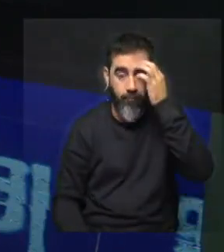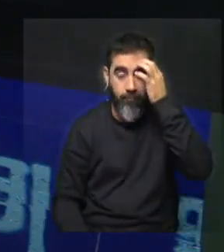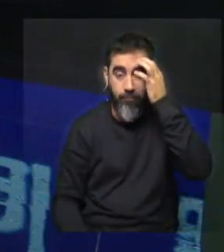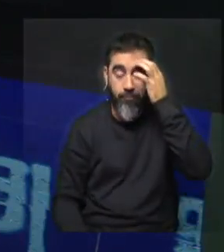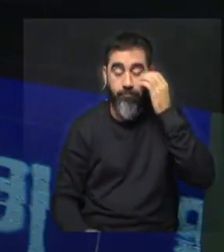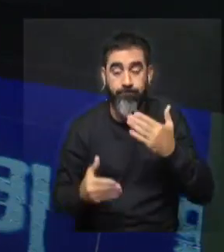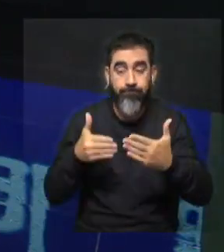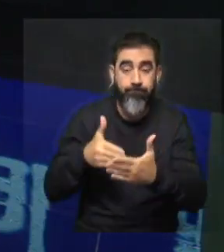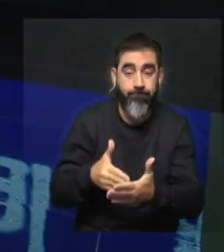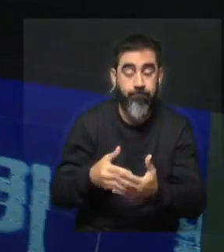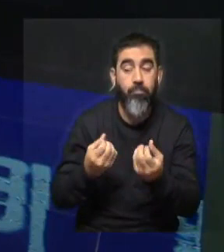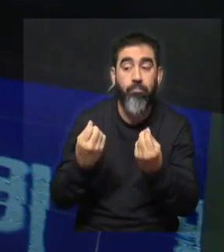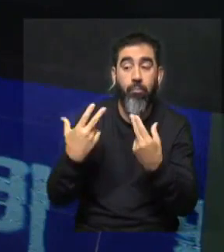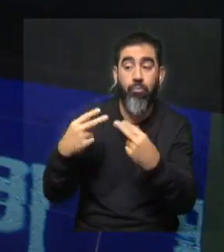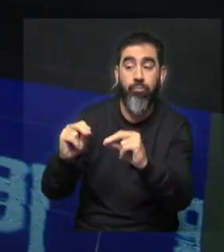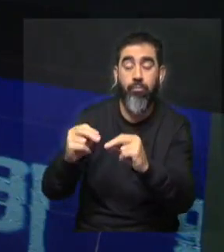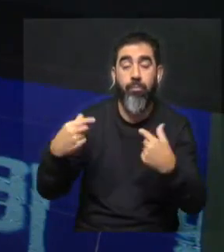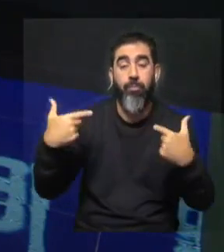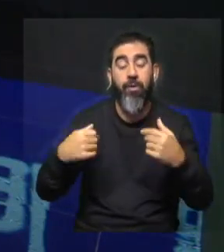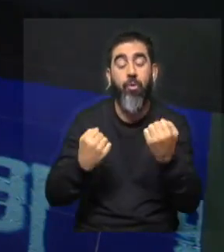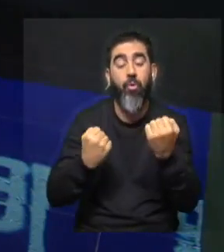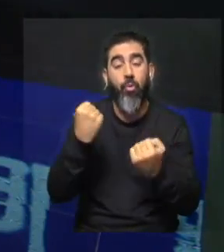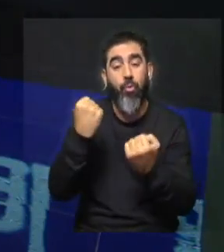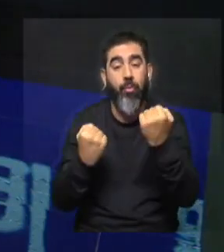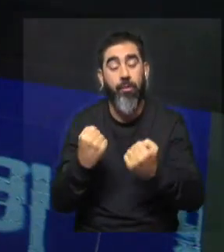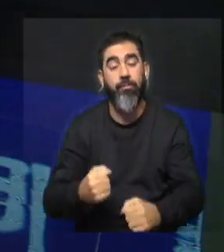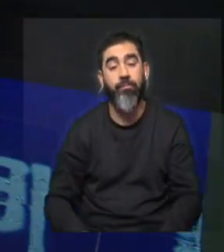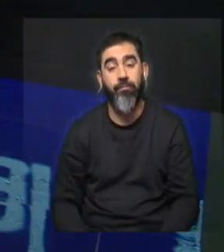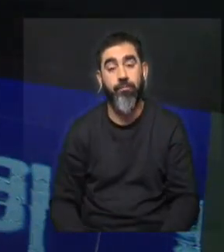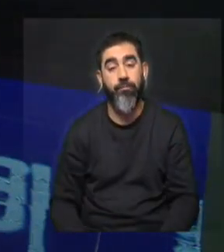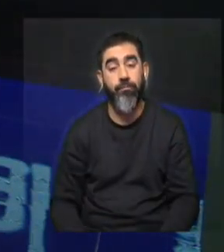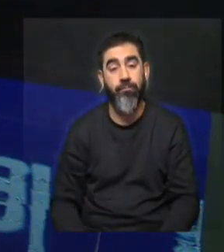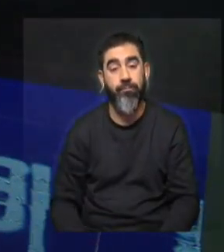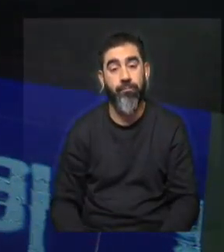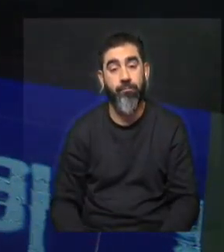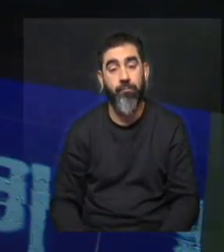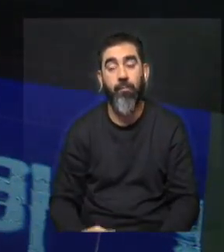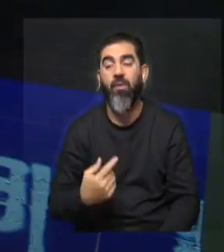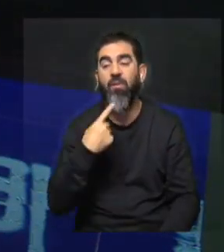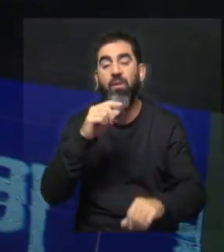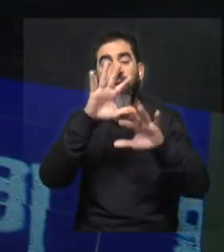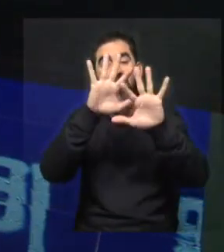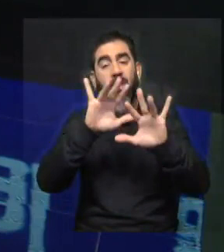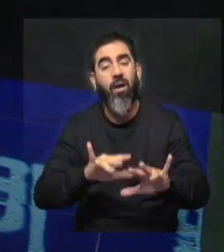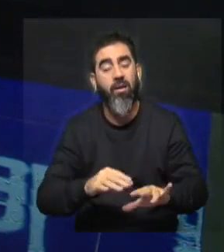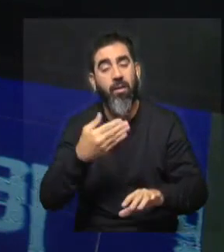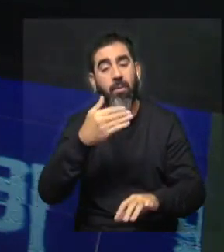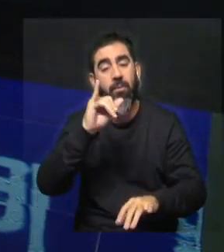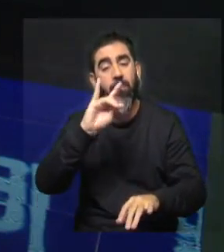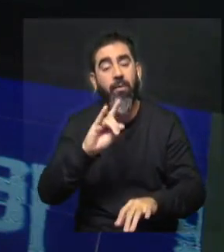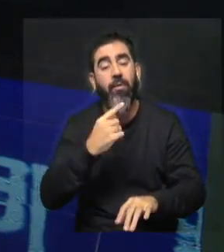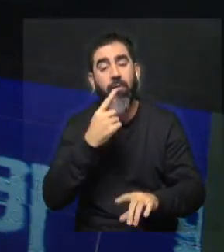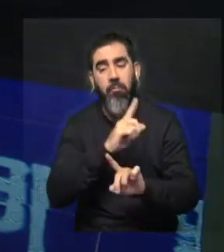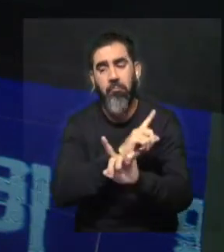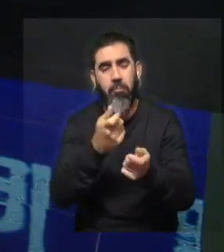quedó trunco tras la negativa del Ministerio de economía y finanzas sí se refirió justamente a la carta enviada por el Vid donde afirma que